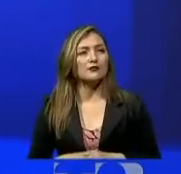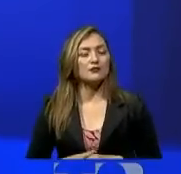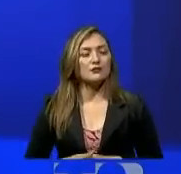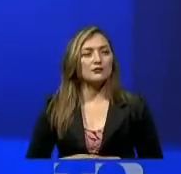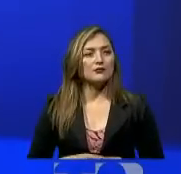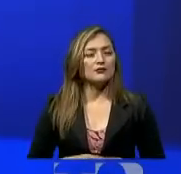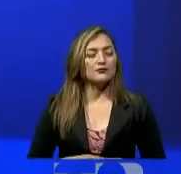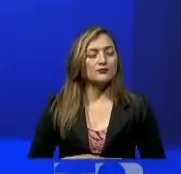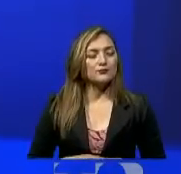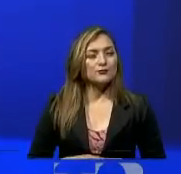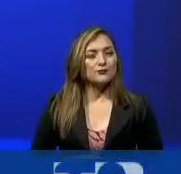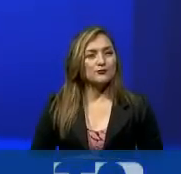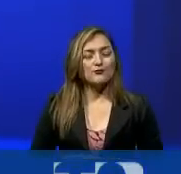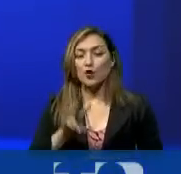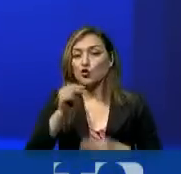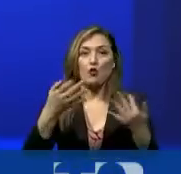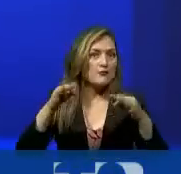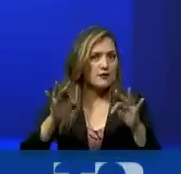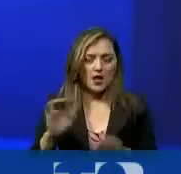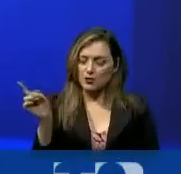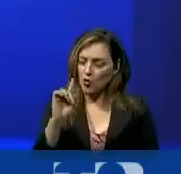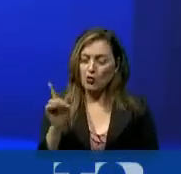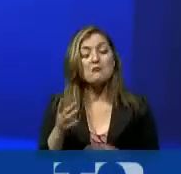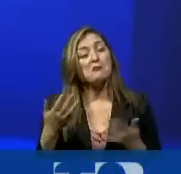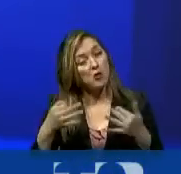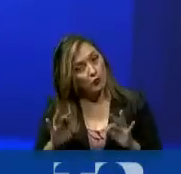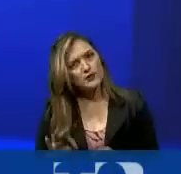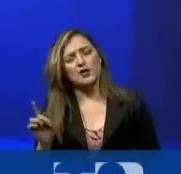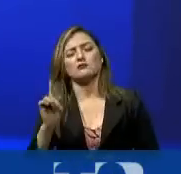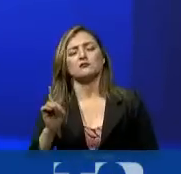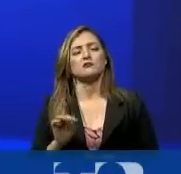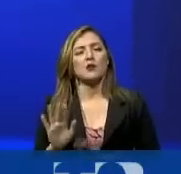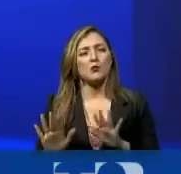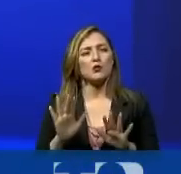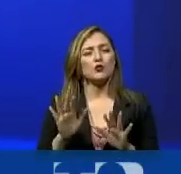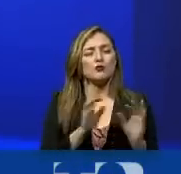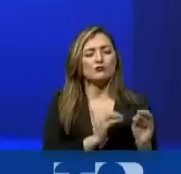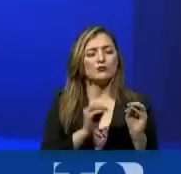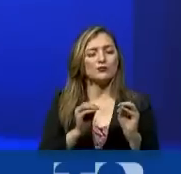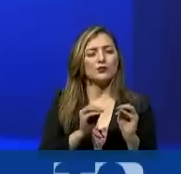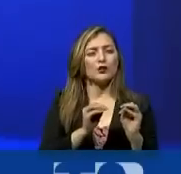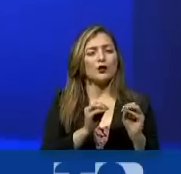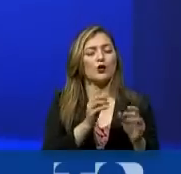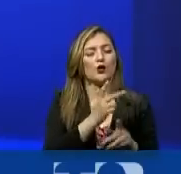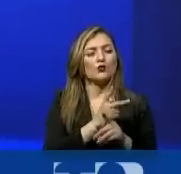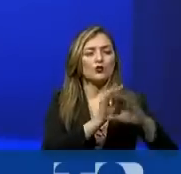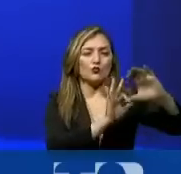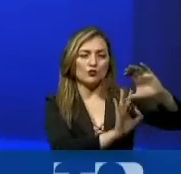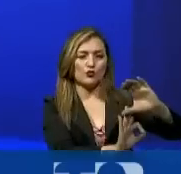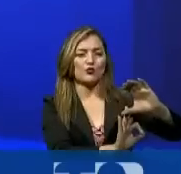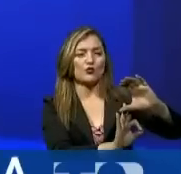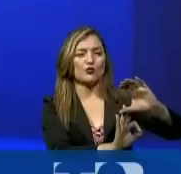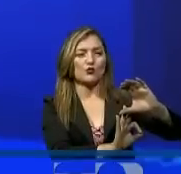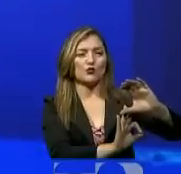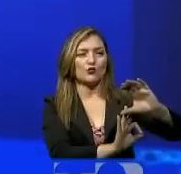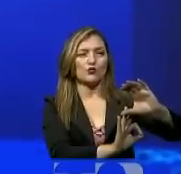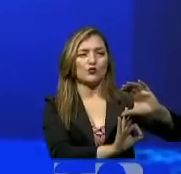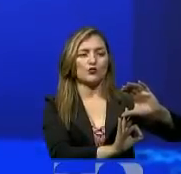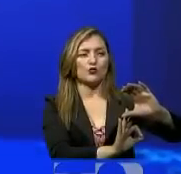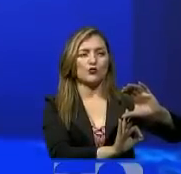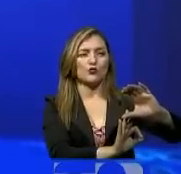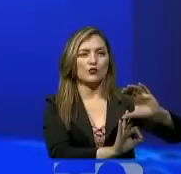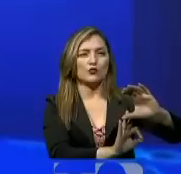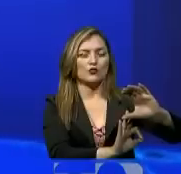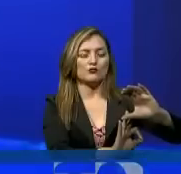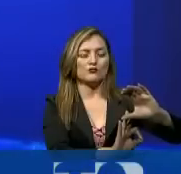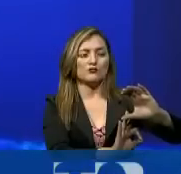Hasta donde, no oficialmente, tengo conocimiento, está el orden Consejo de la Judicatura. A ver, CNE... Pero el